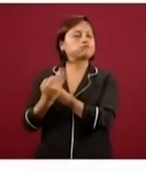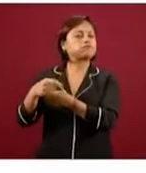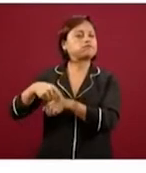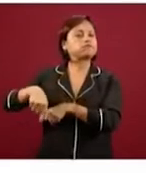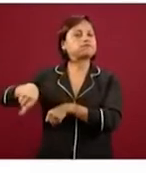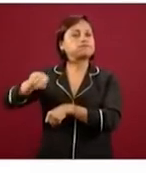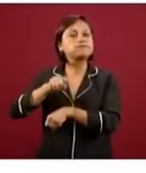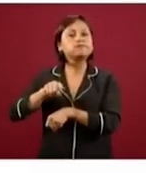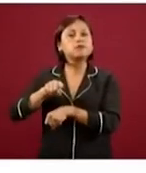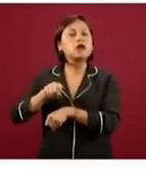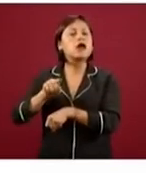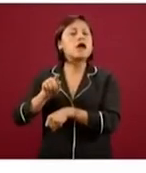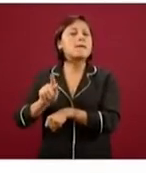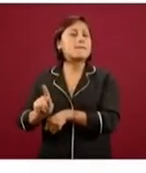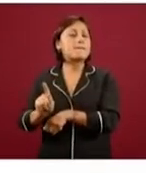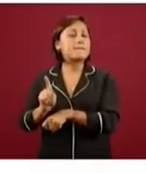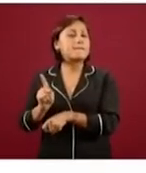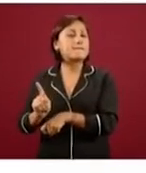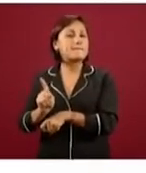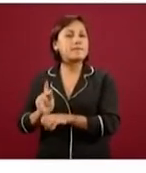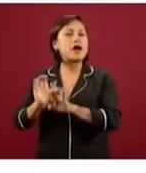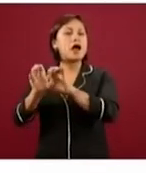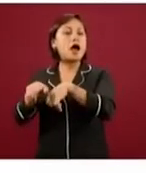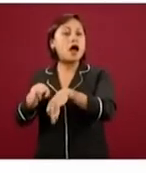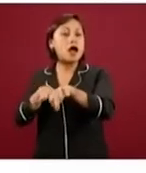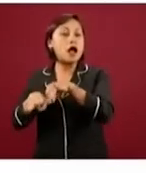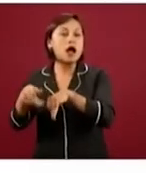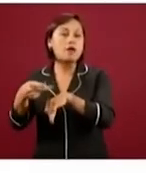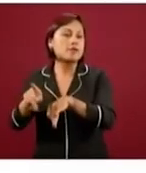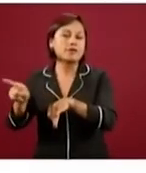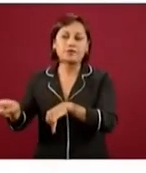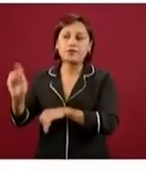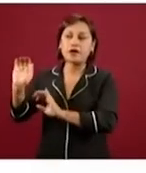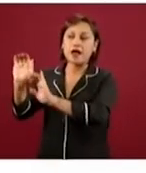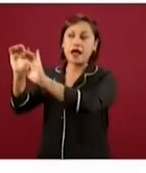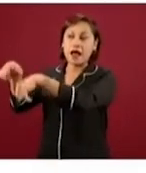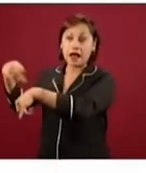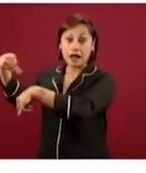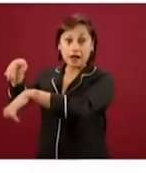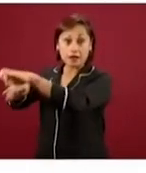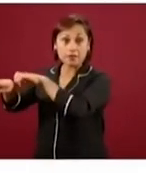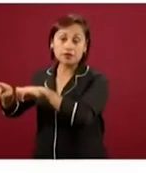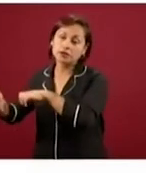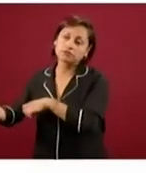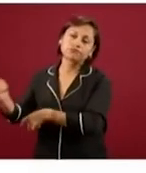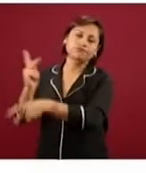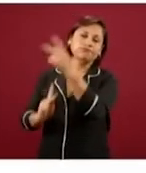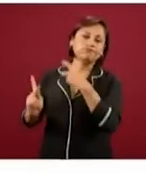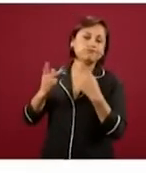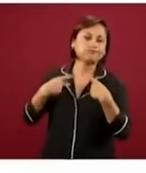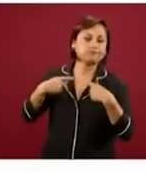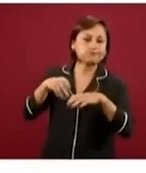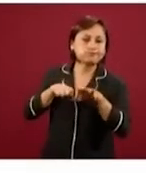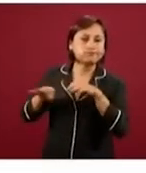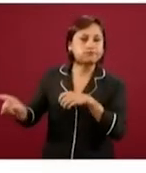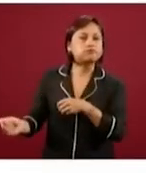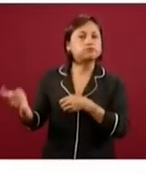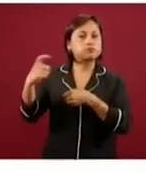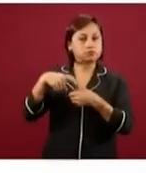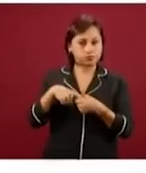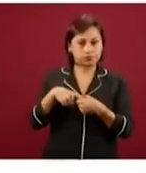actos simulados para incumplir intencionalmente con las obligaciones laborales